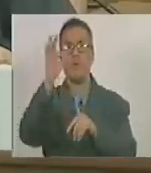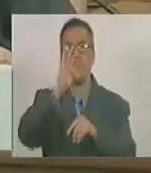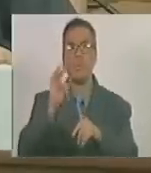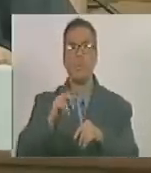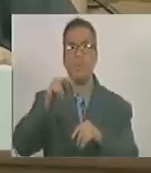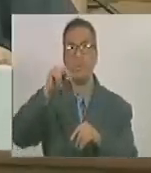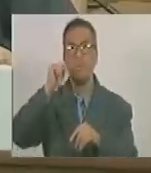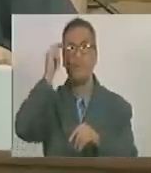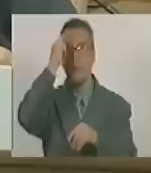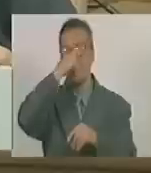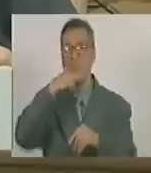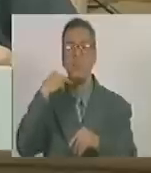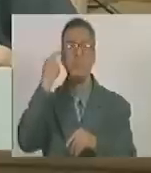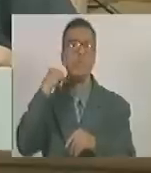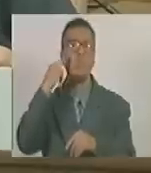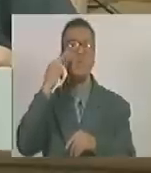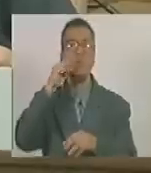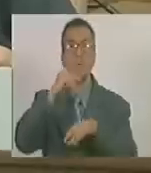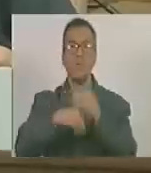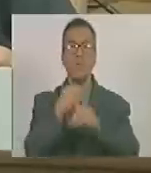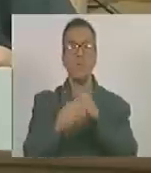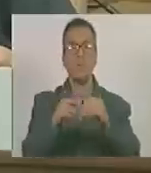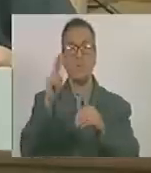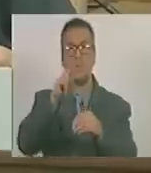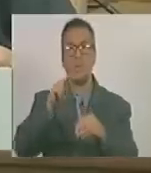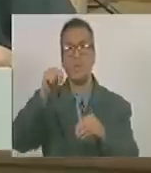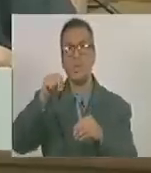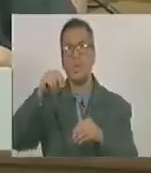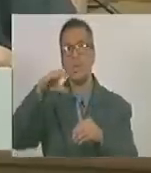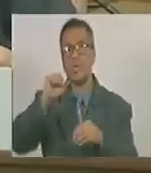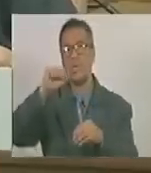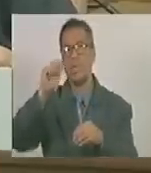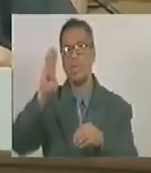de Nigeria, concurrente con las repúblicas